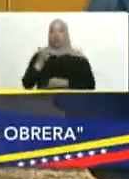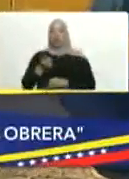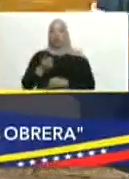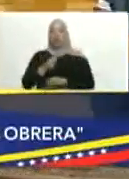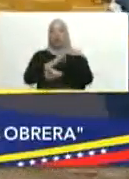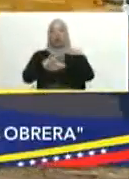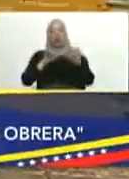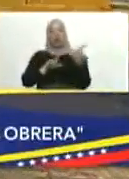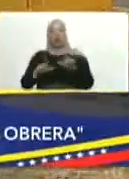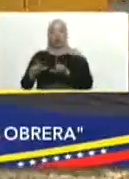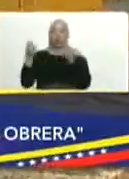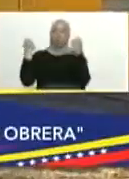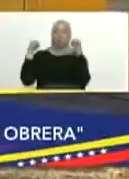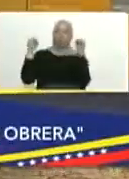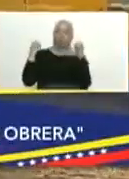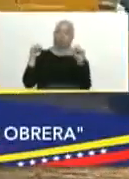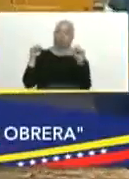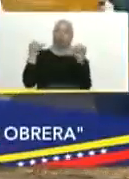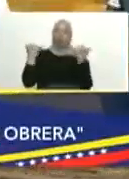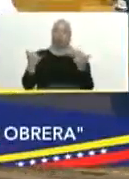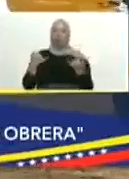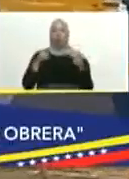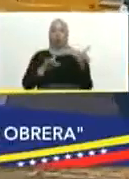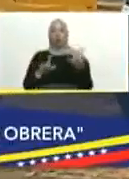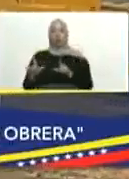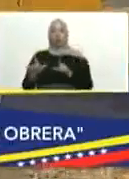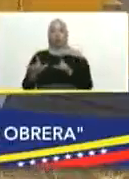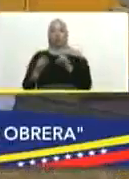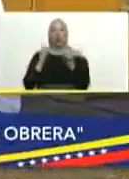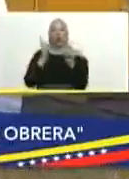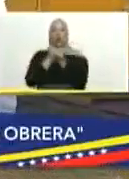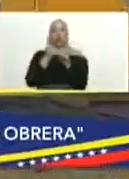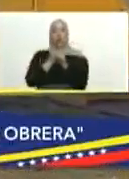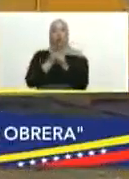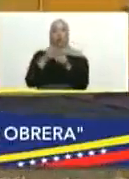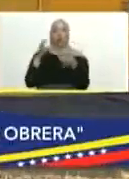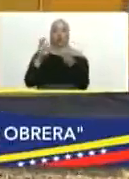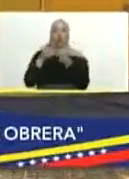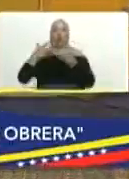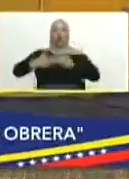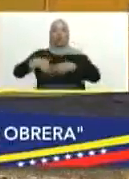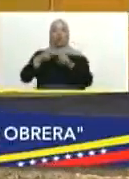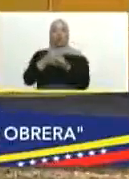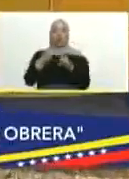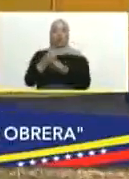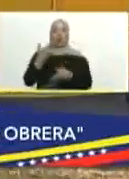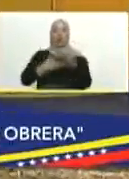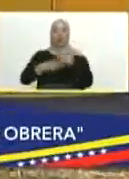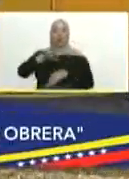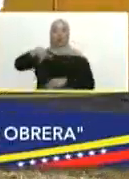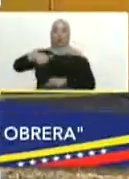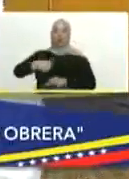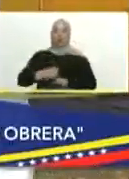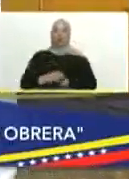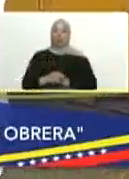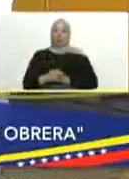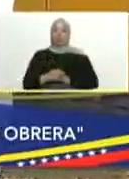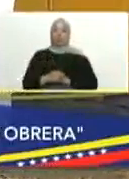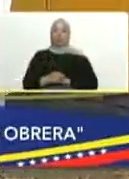terminando los ensayos y ya tenemos un convenio Condor para fabricar Sión masiva de estos